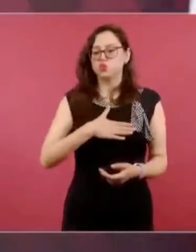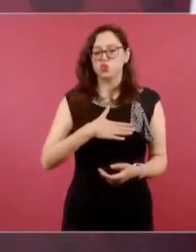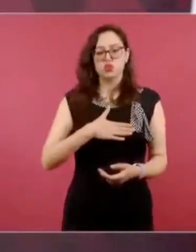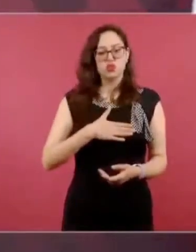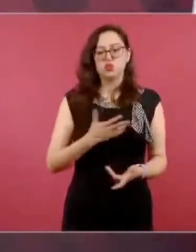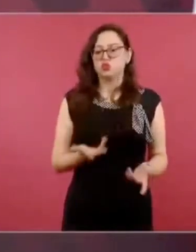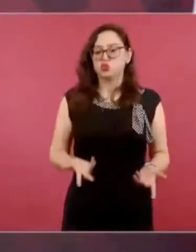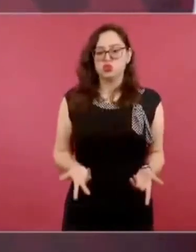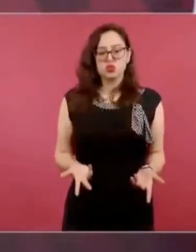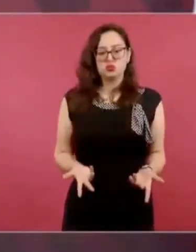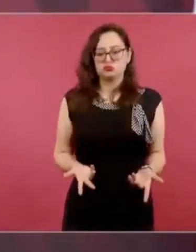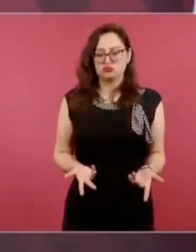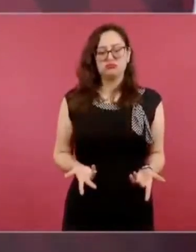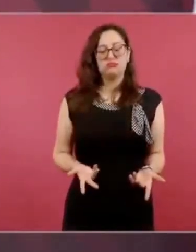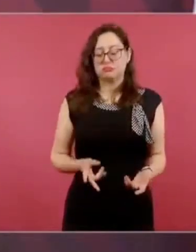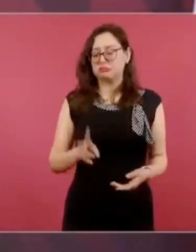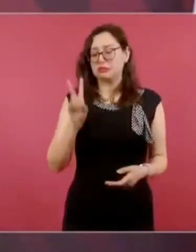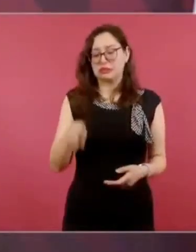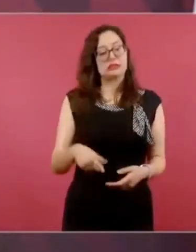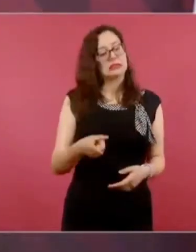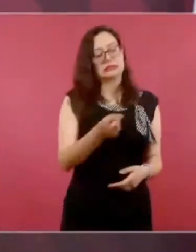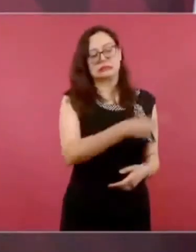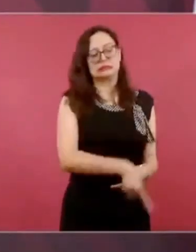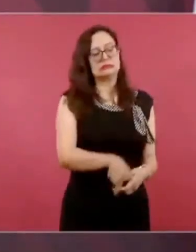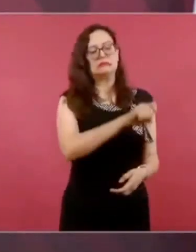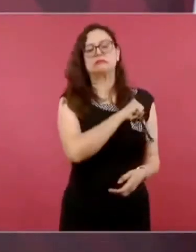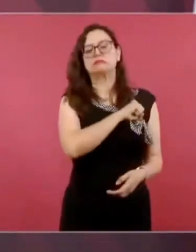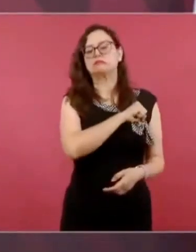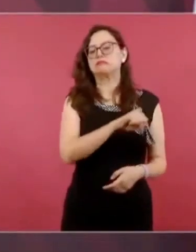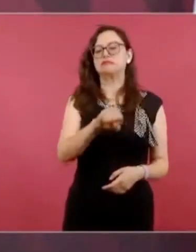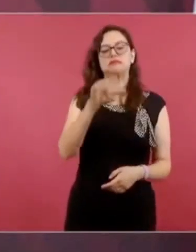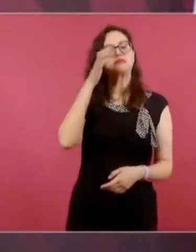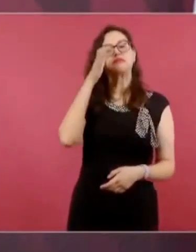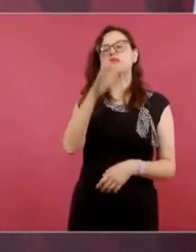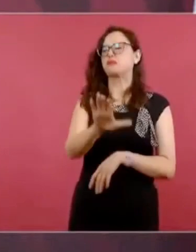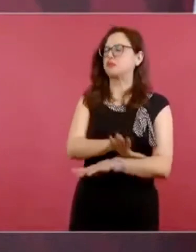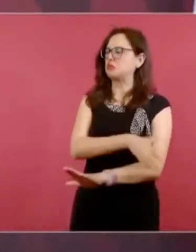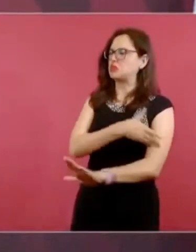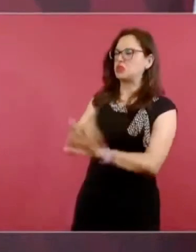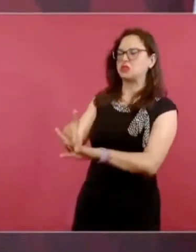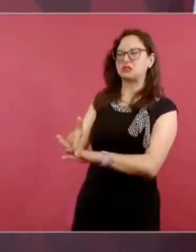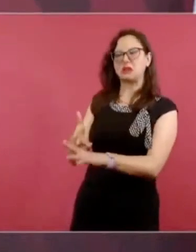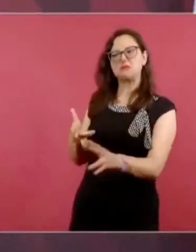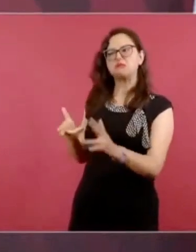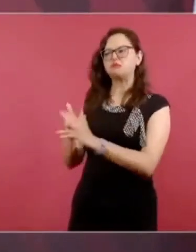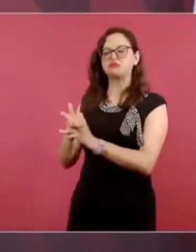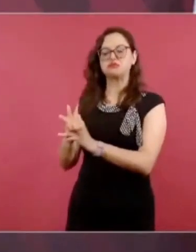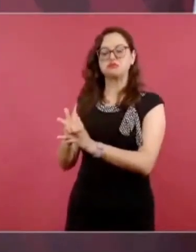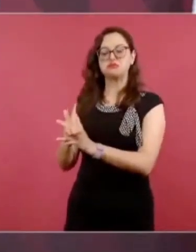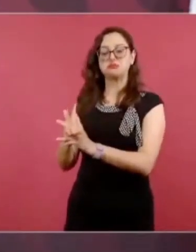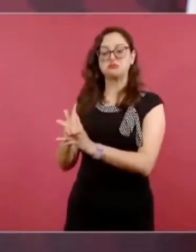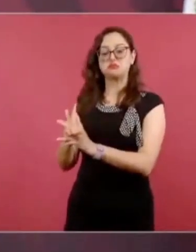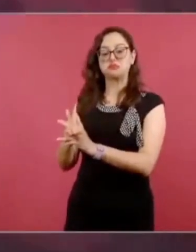Ultrajado, agraviado como lo fue el presidente Salvador Allende. Por eso,